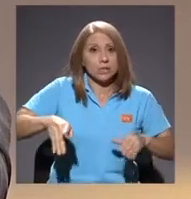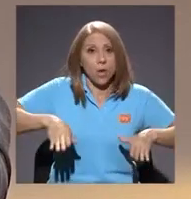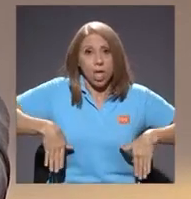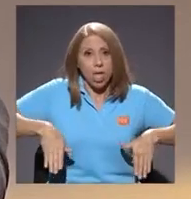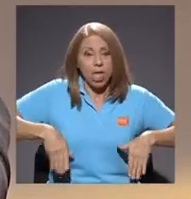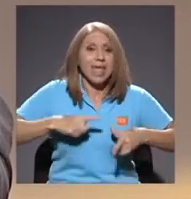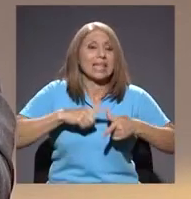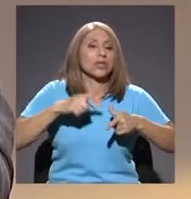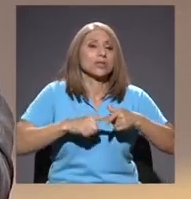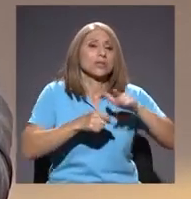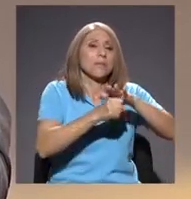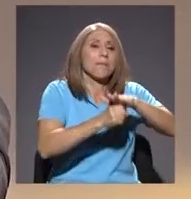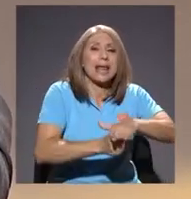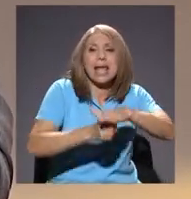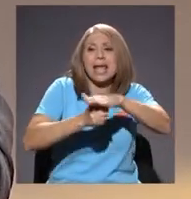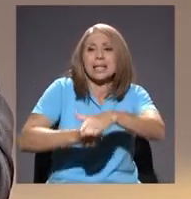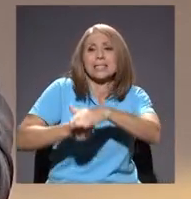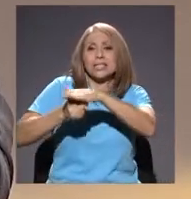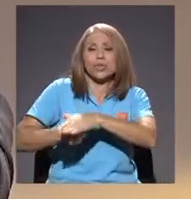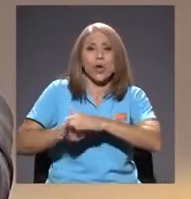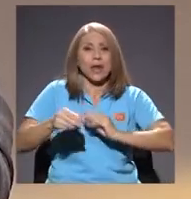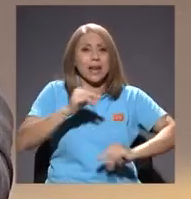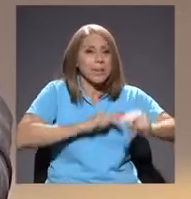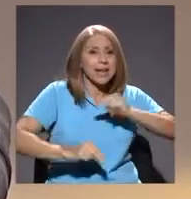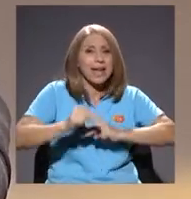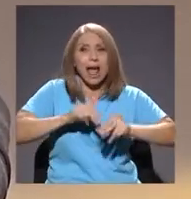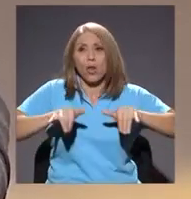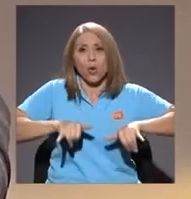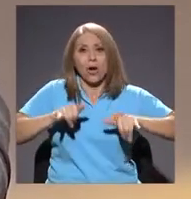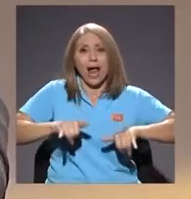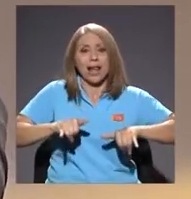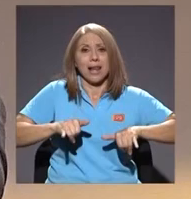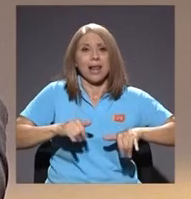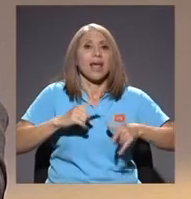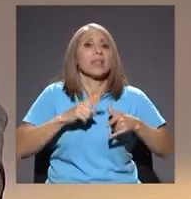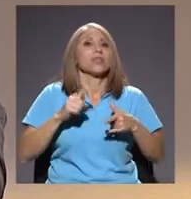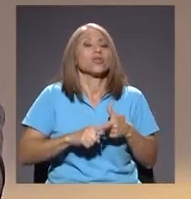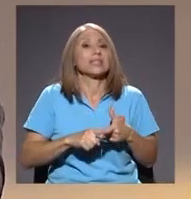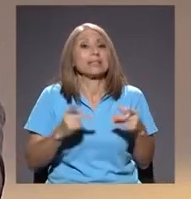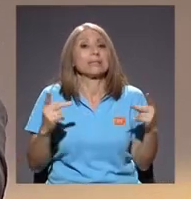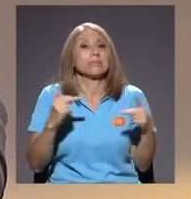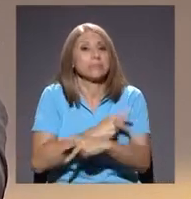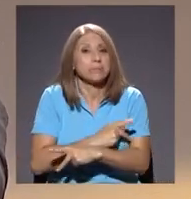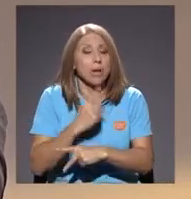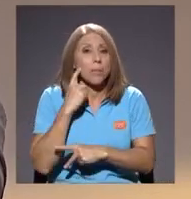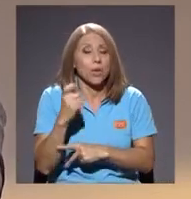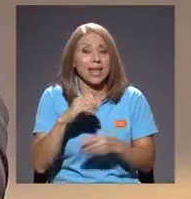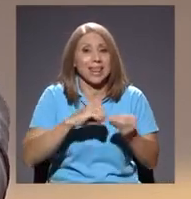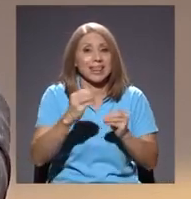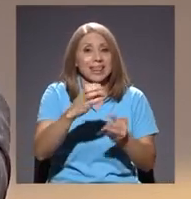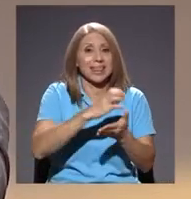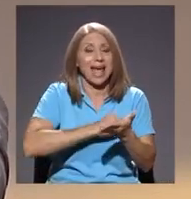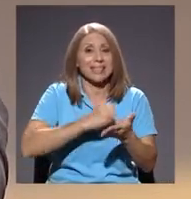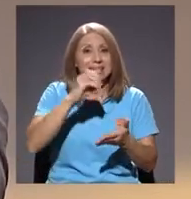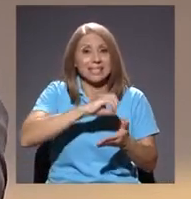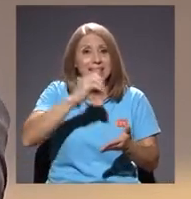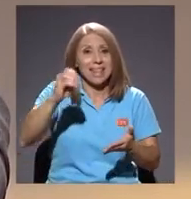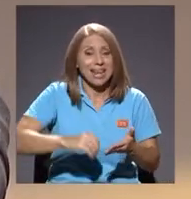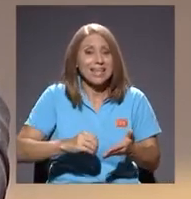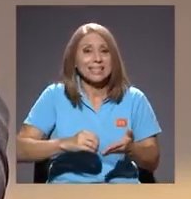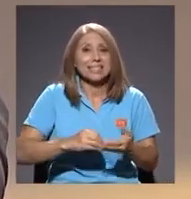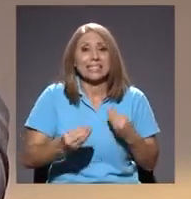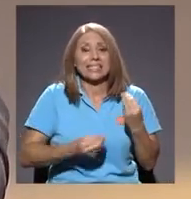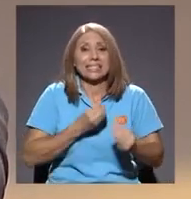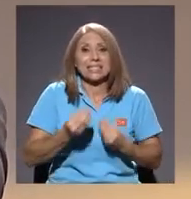tener efectos todavía más recesivos porque la estada de interés mantener estar todavía más que ver cuánto para traer ya no la plata de aquí porque